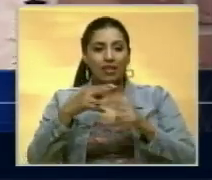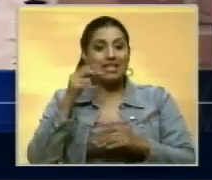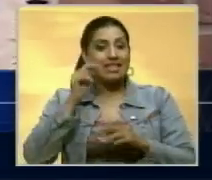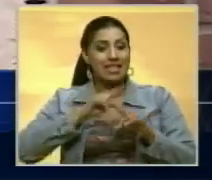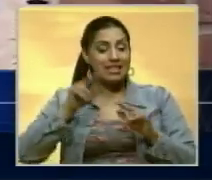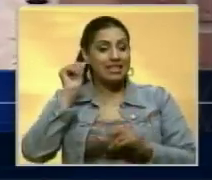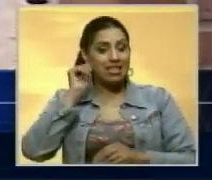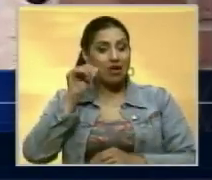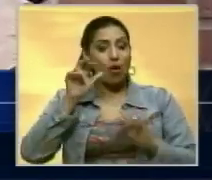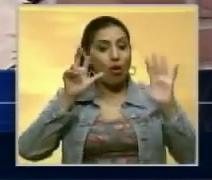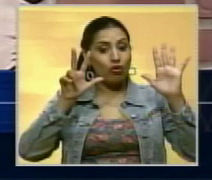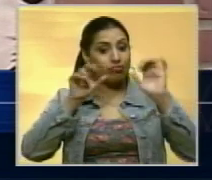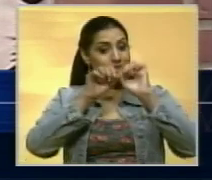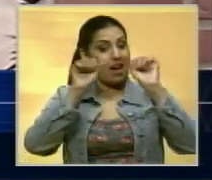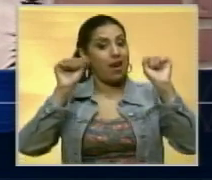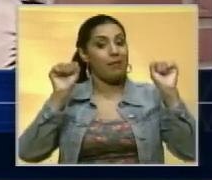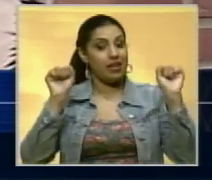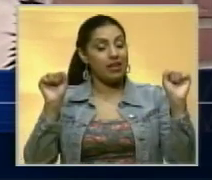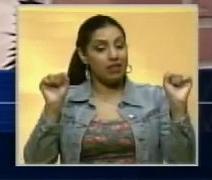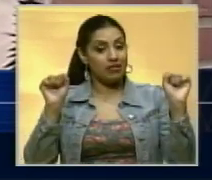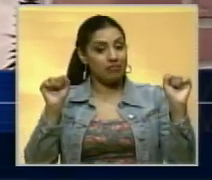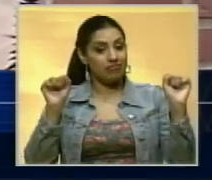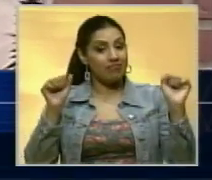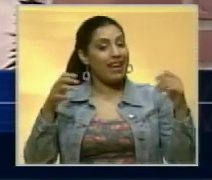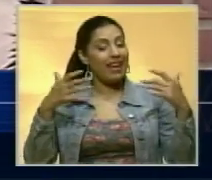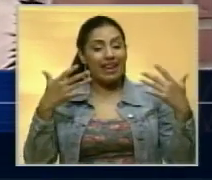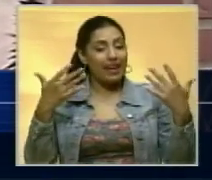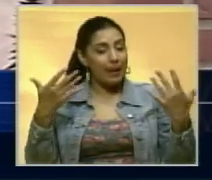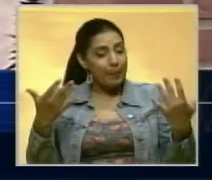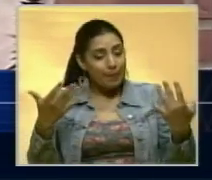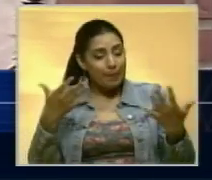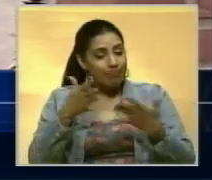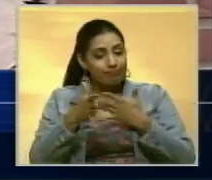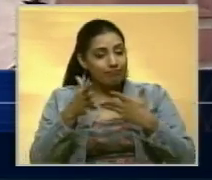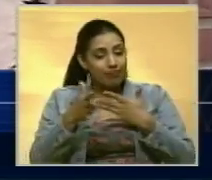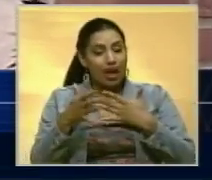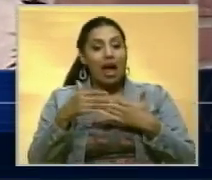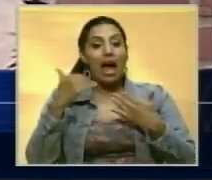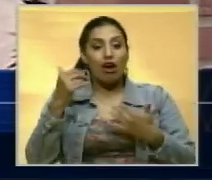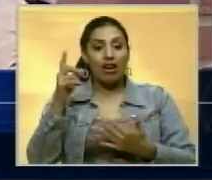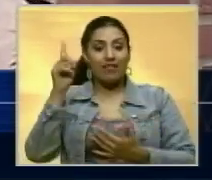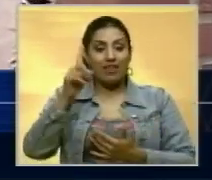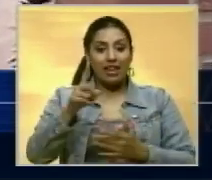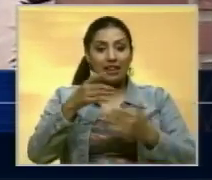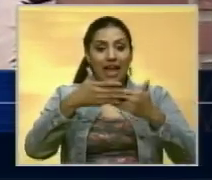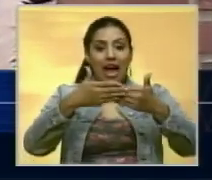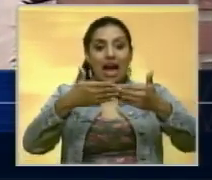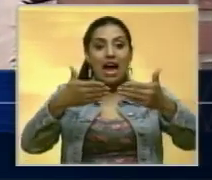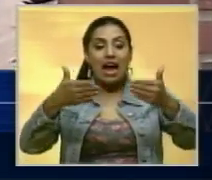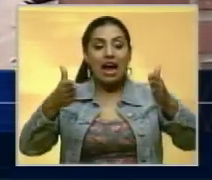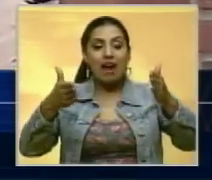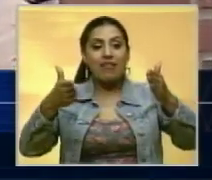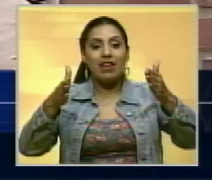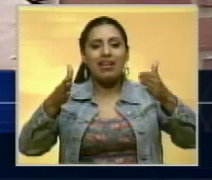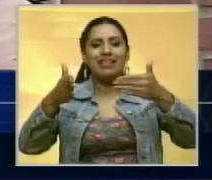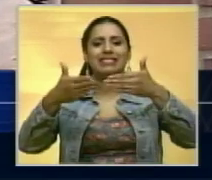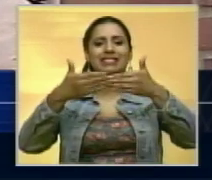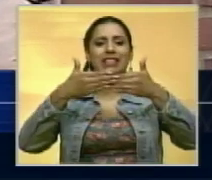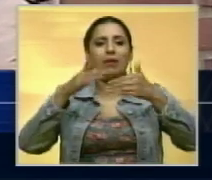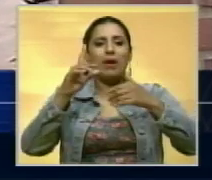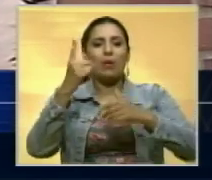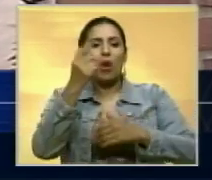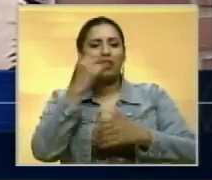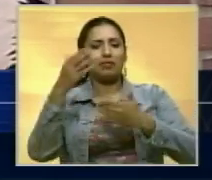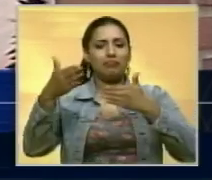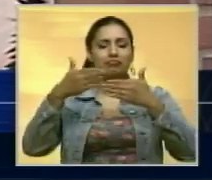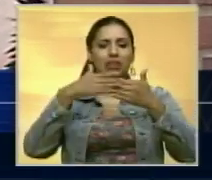niña sucedió a las 8 de la mañana. ¿Qué sucede? Que vinieron a liberar el canal, a cerrar el canal ya a la hora de la 1